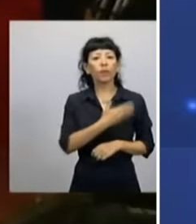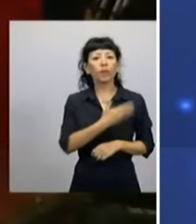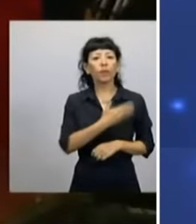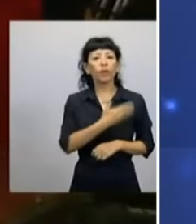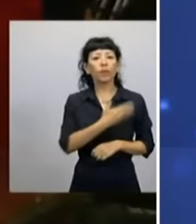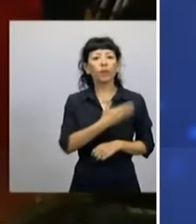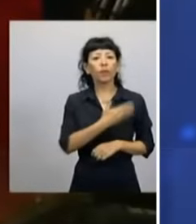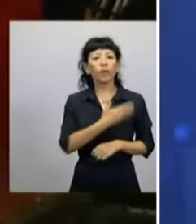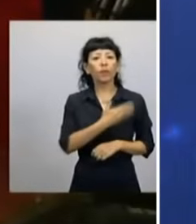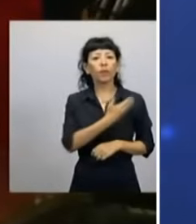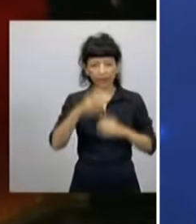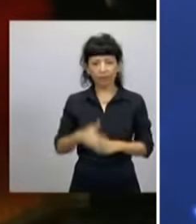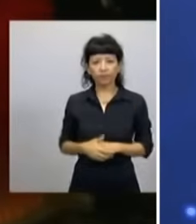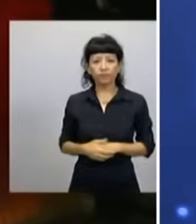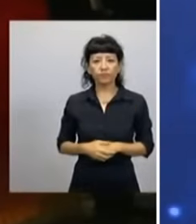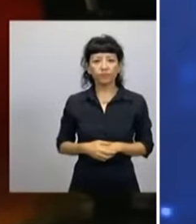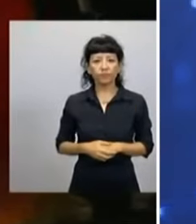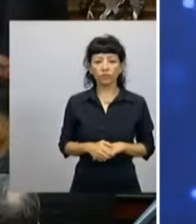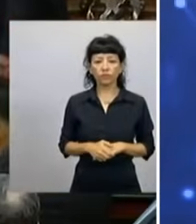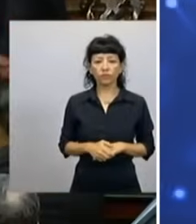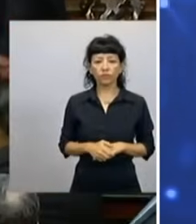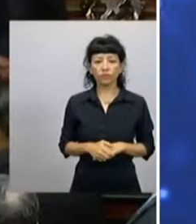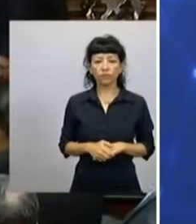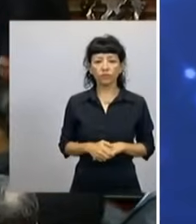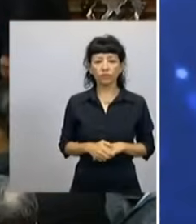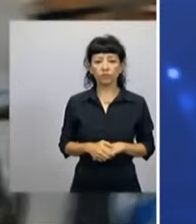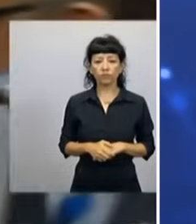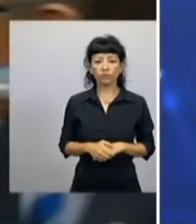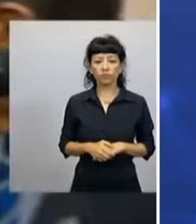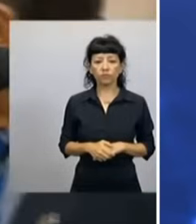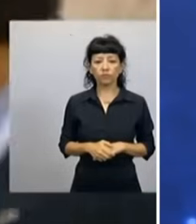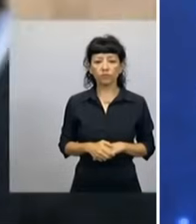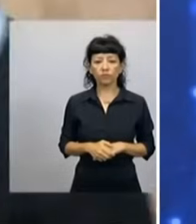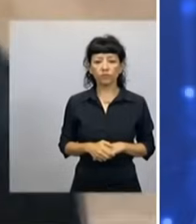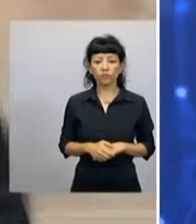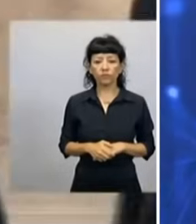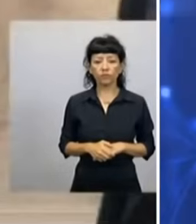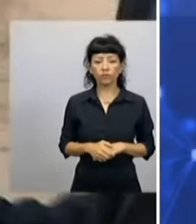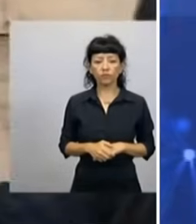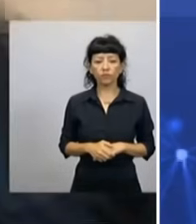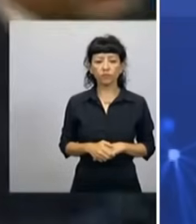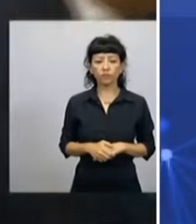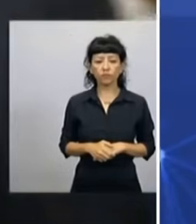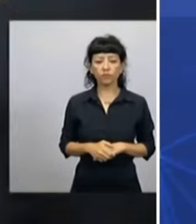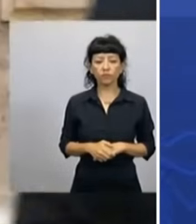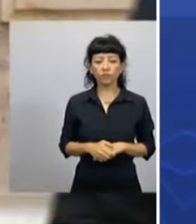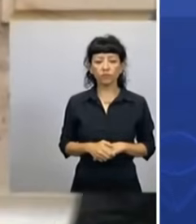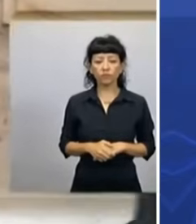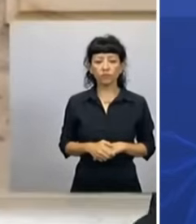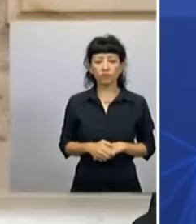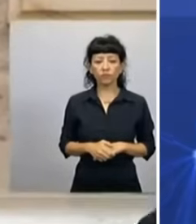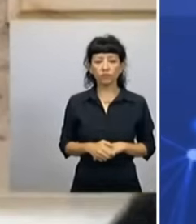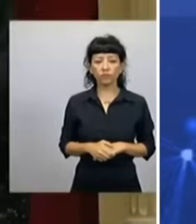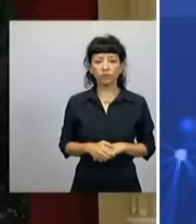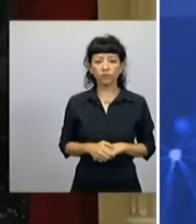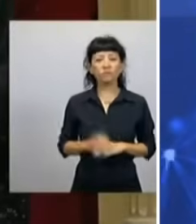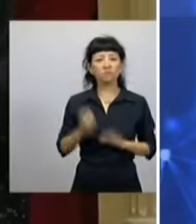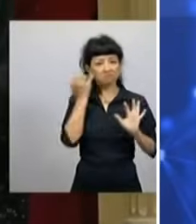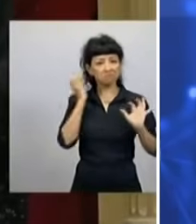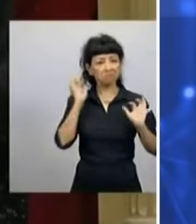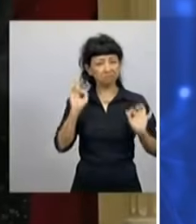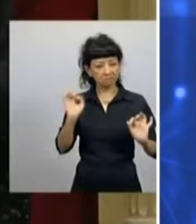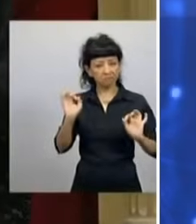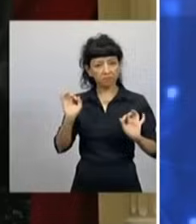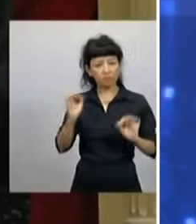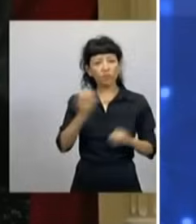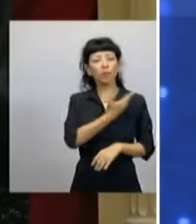presidentes extranjeros presentes, entre ellos Gabriel Boric, para hablarle a los argentinos y advertirle, y este es el segundo dato